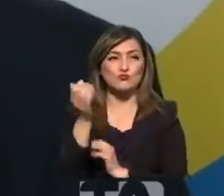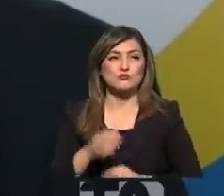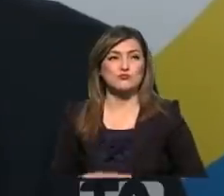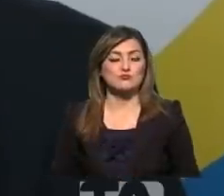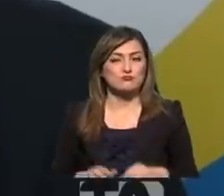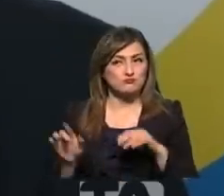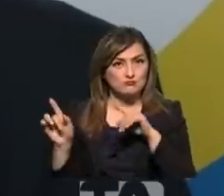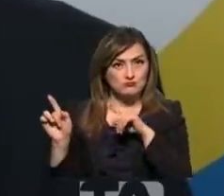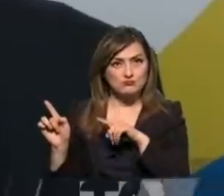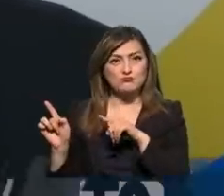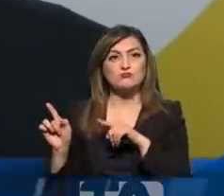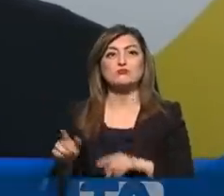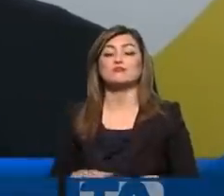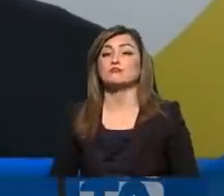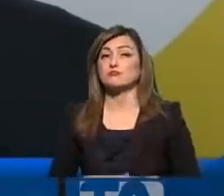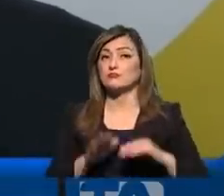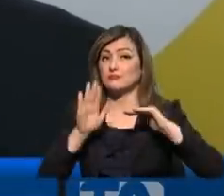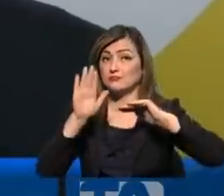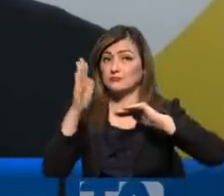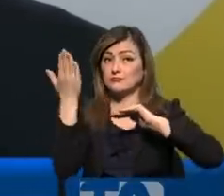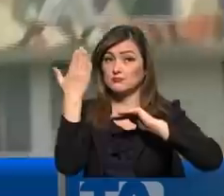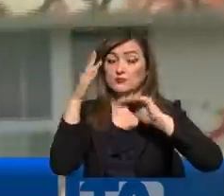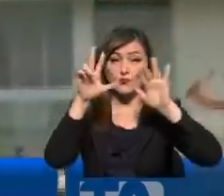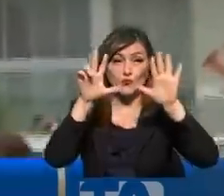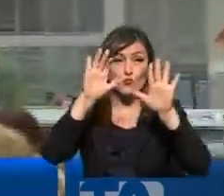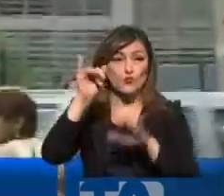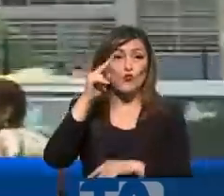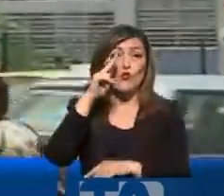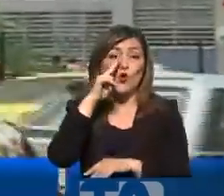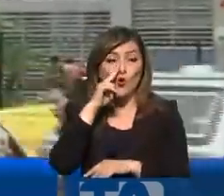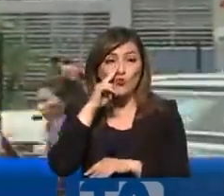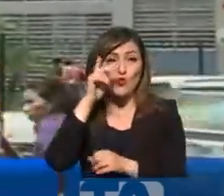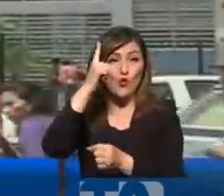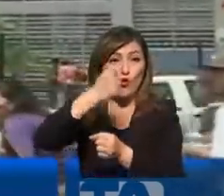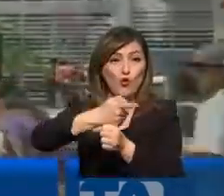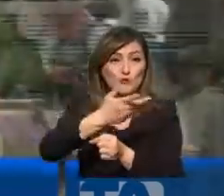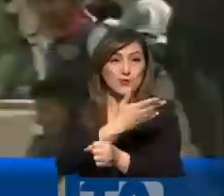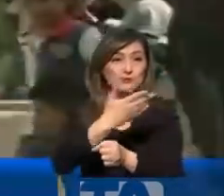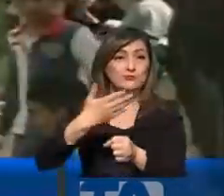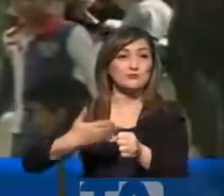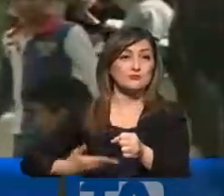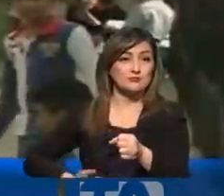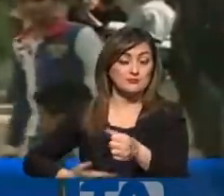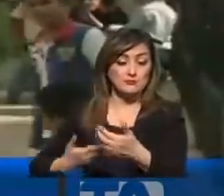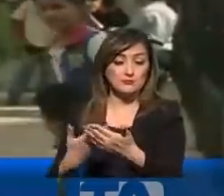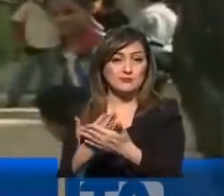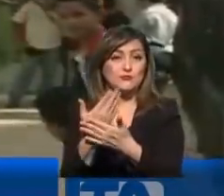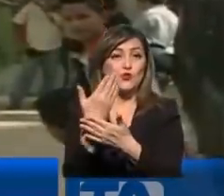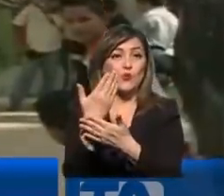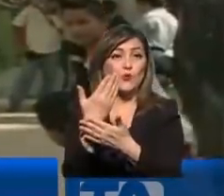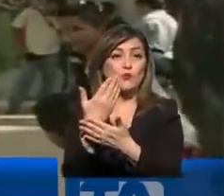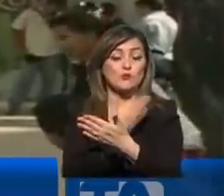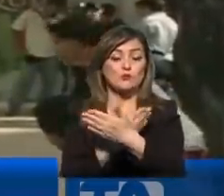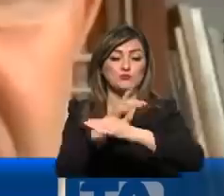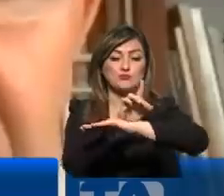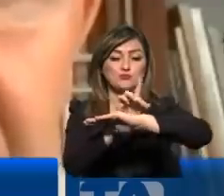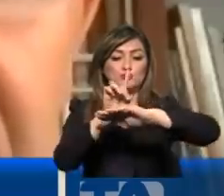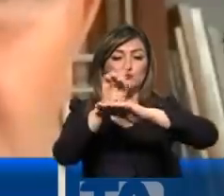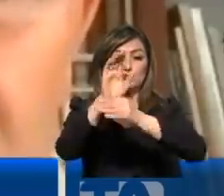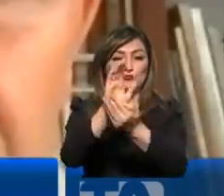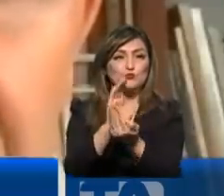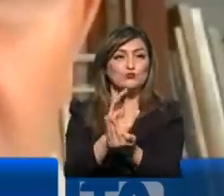Jorge Enrique Madera Castillo fue nombrado el pasado 8 de junio a través de decreto presidencial por el nuevo presidente del directorio del IES.